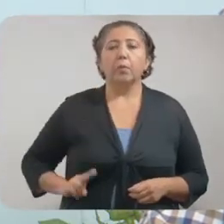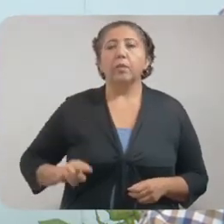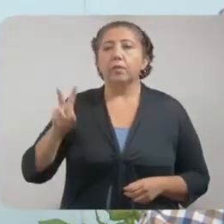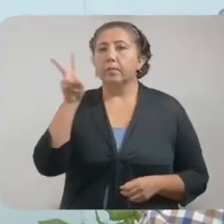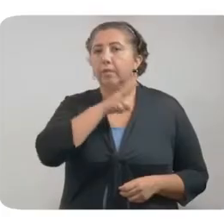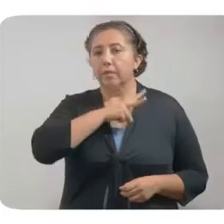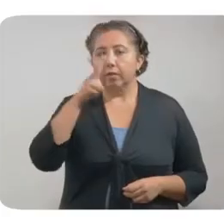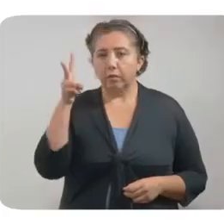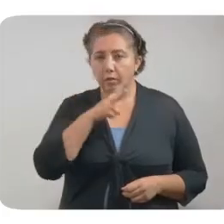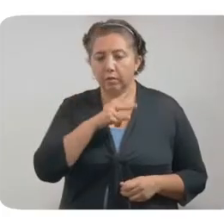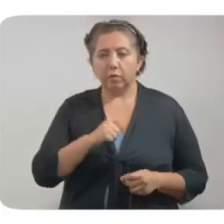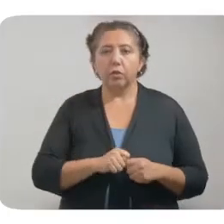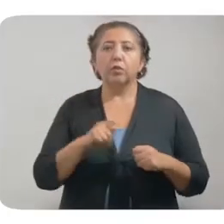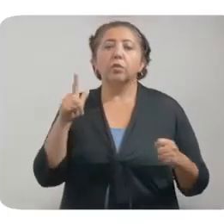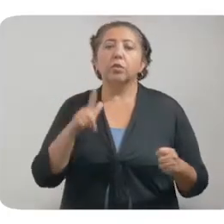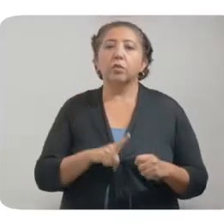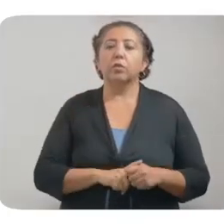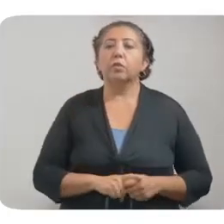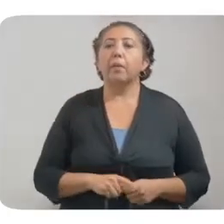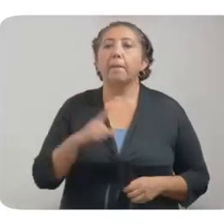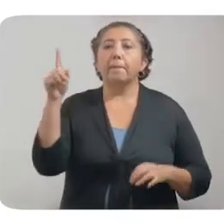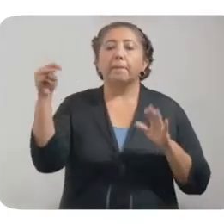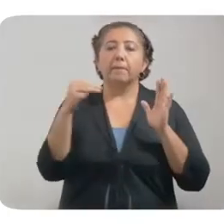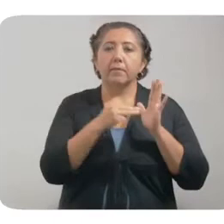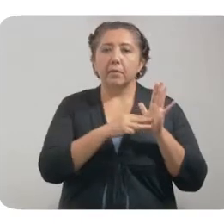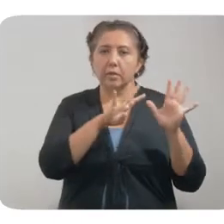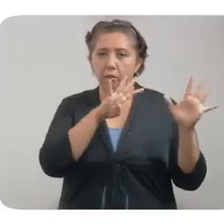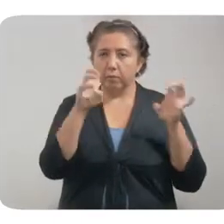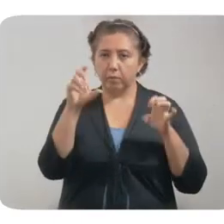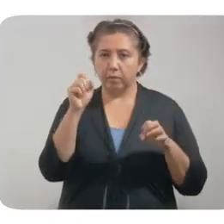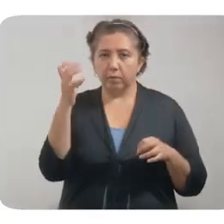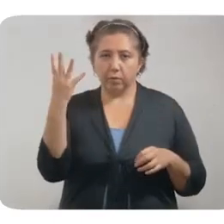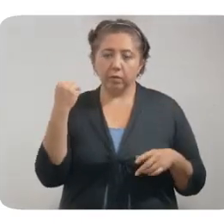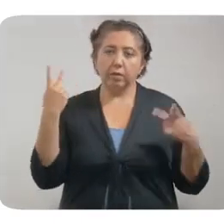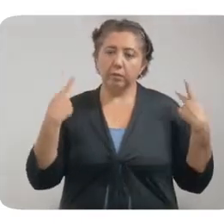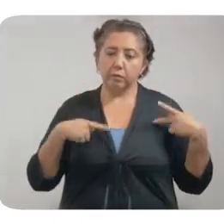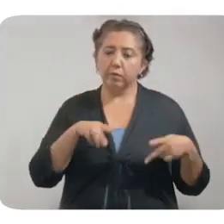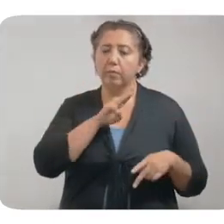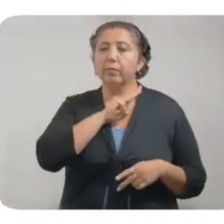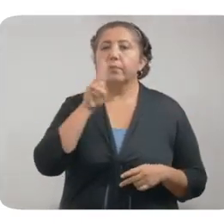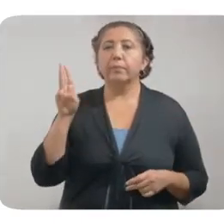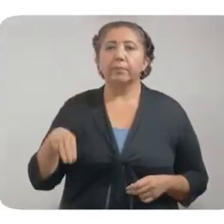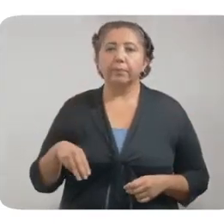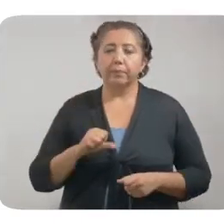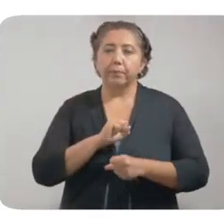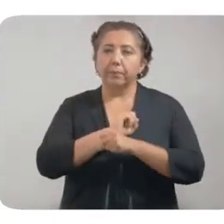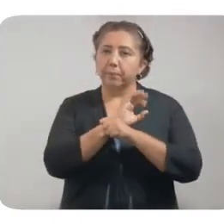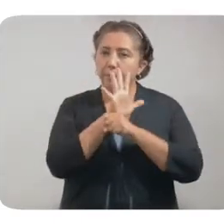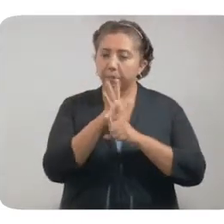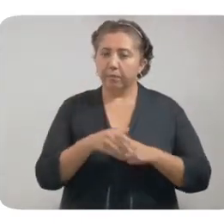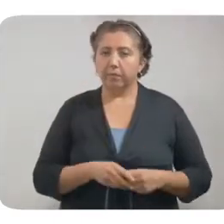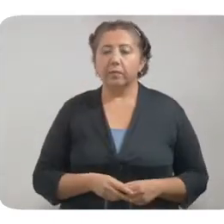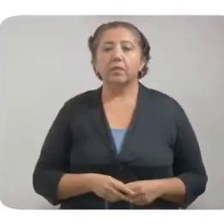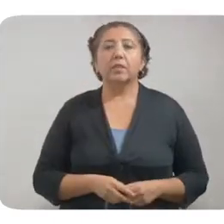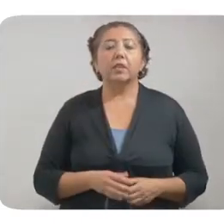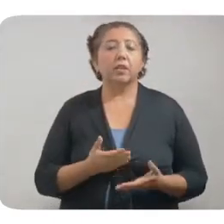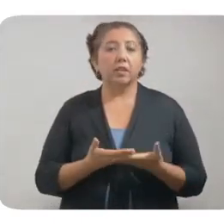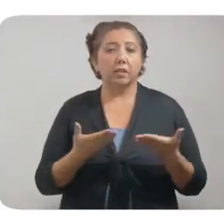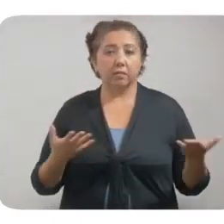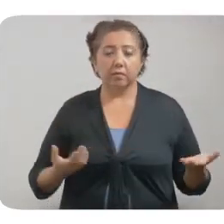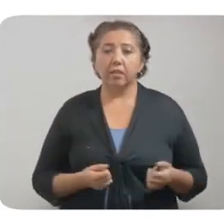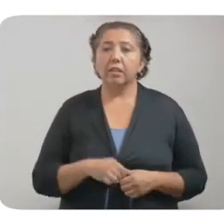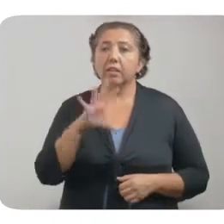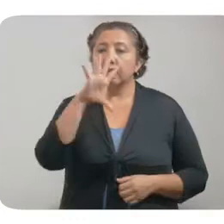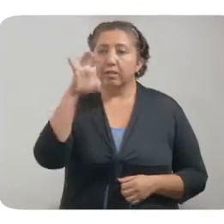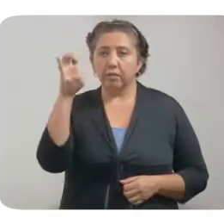Valladolid. En total, son 1.929 las personas fallecidas a causa del coronavirus. De los casos activos,